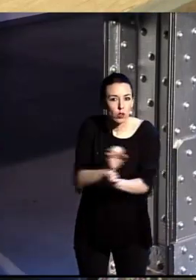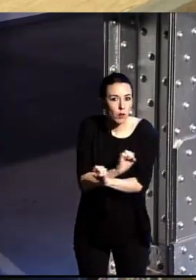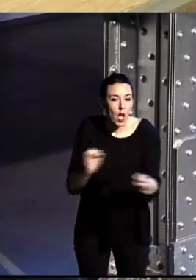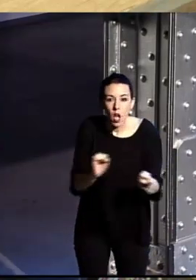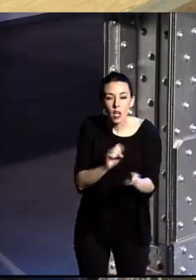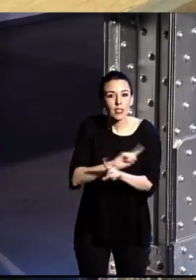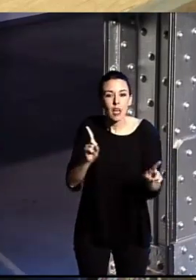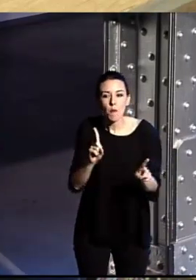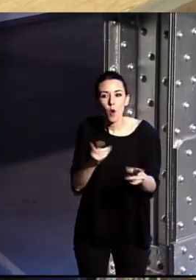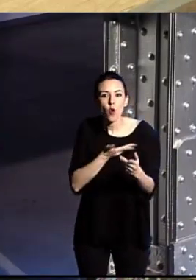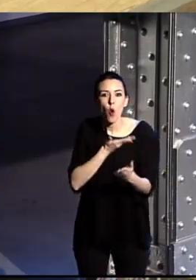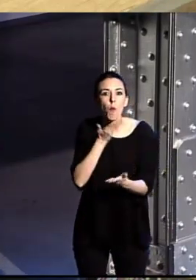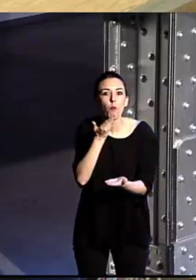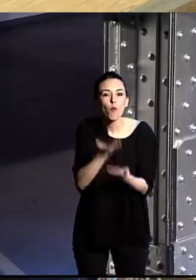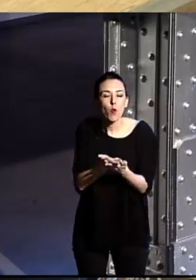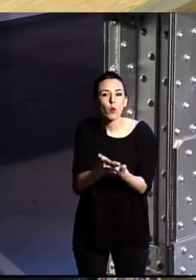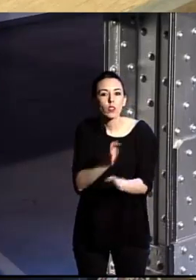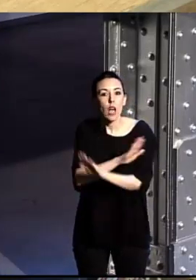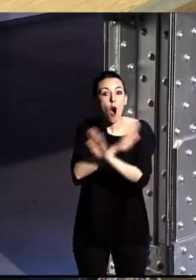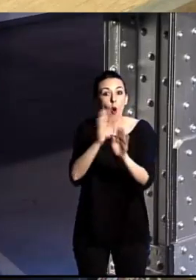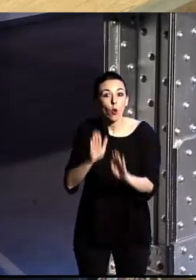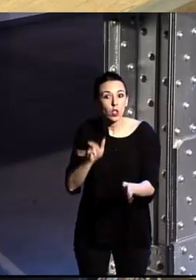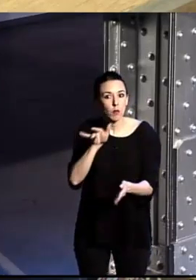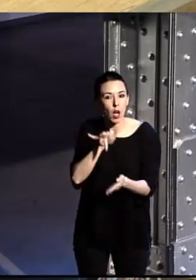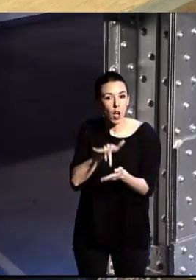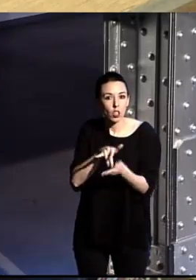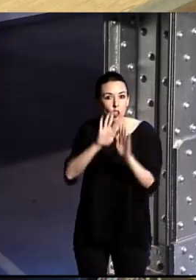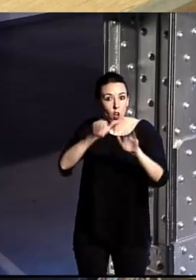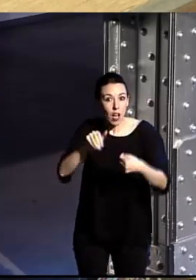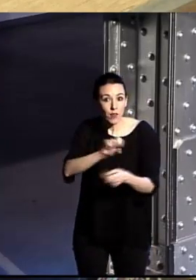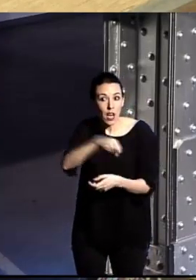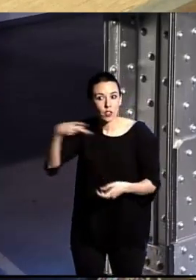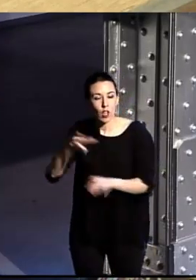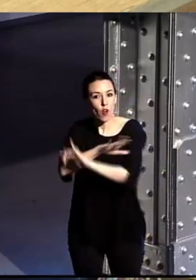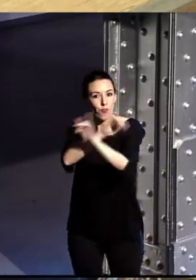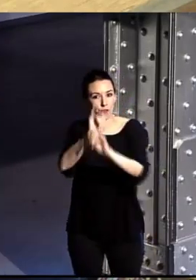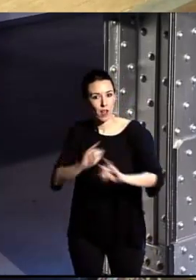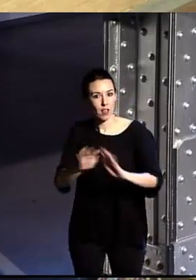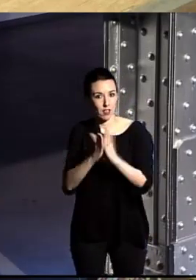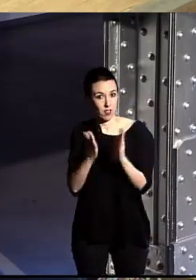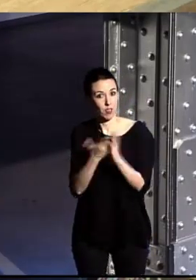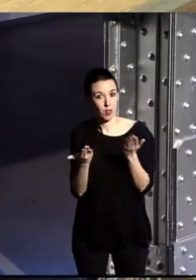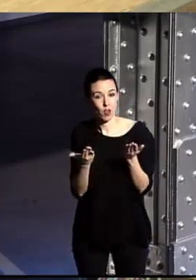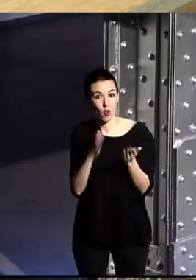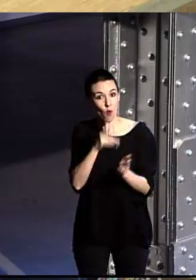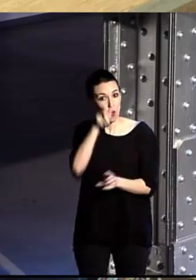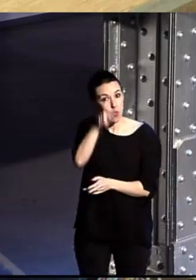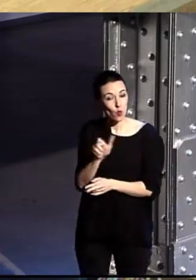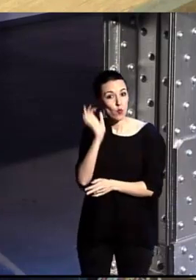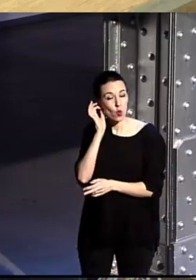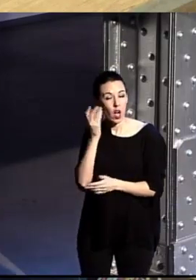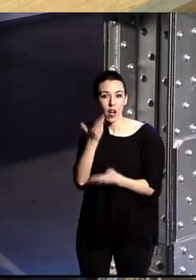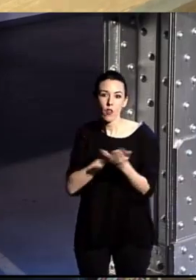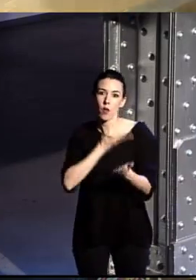la propuesta final que propicia un desenlace feliz en la obra, porque ella es la que hace